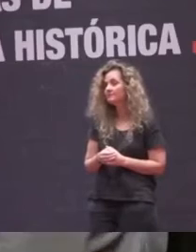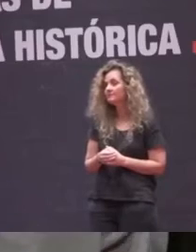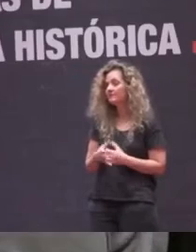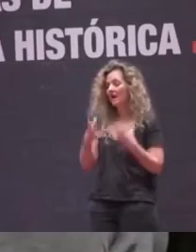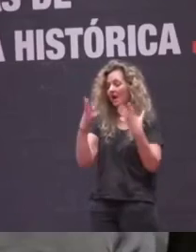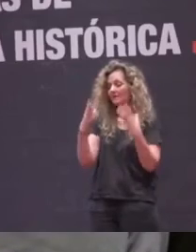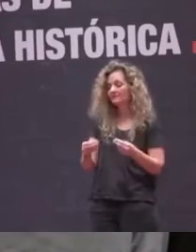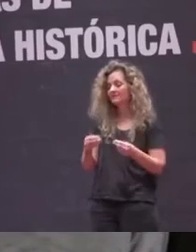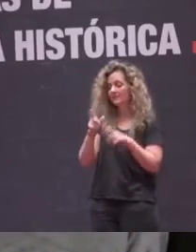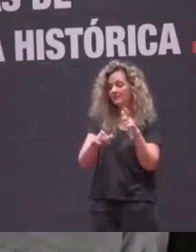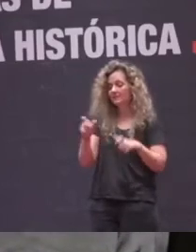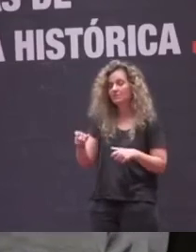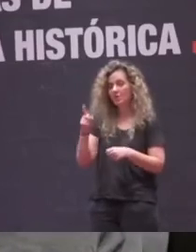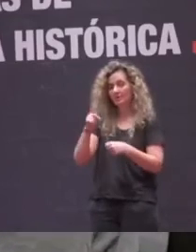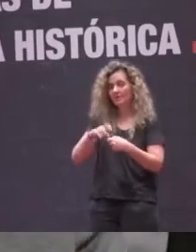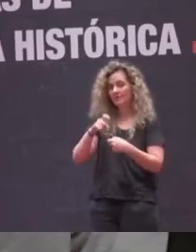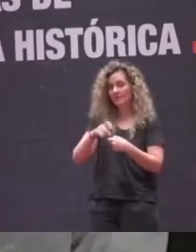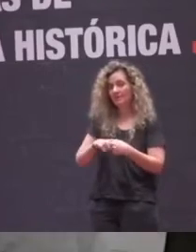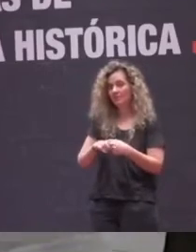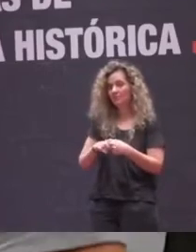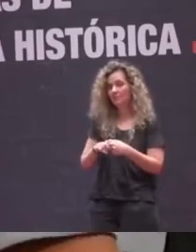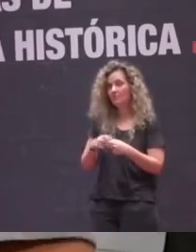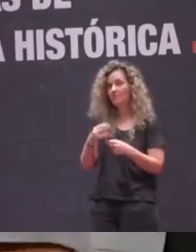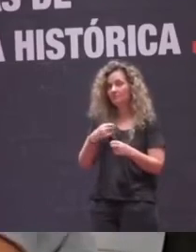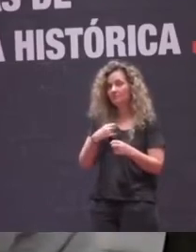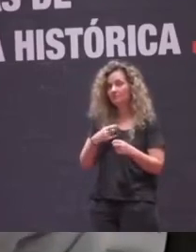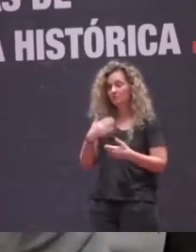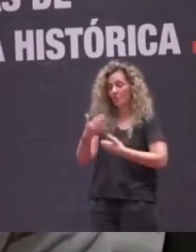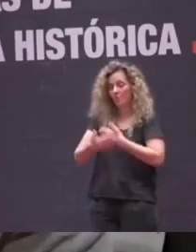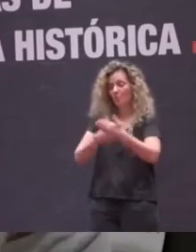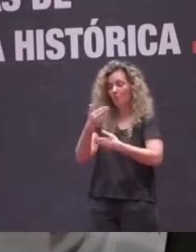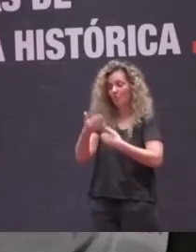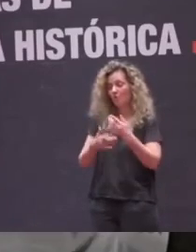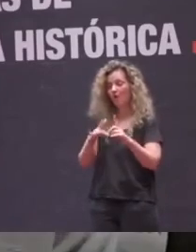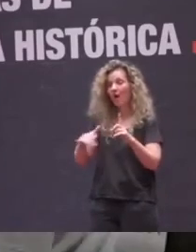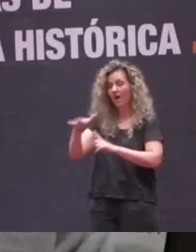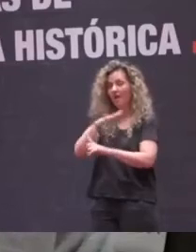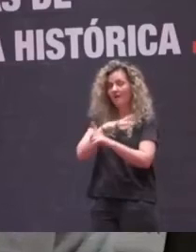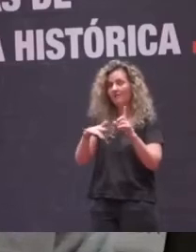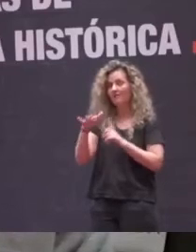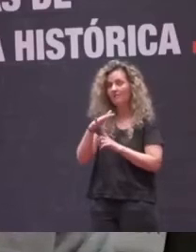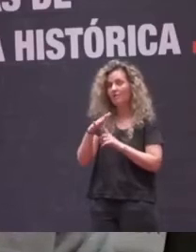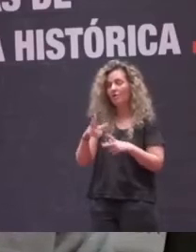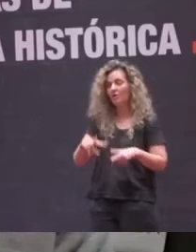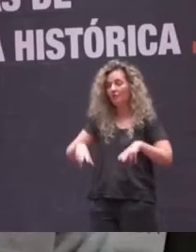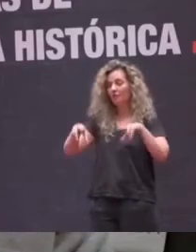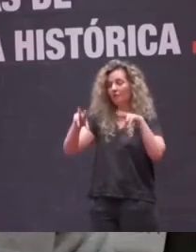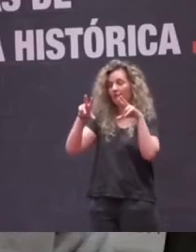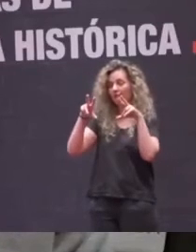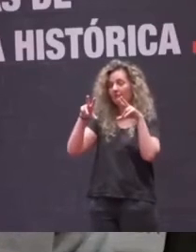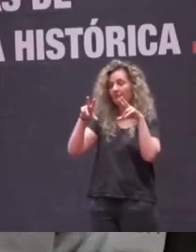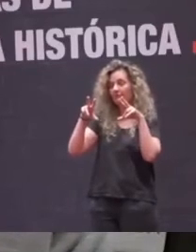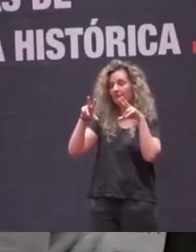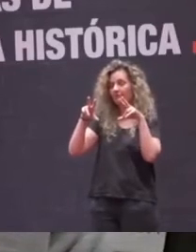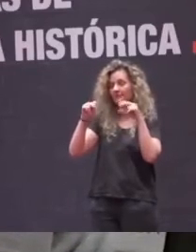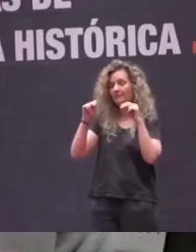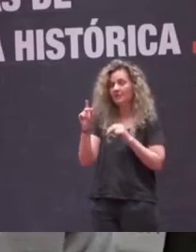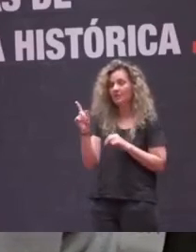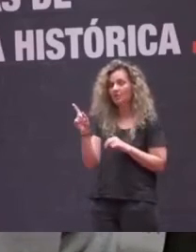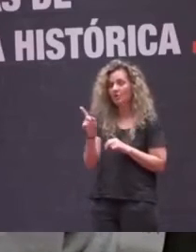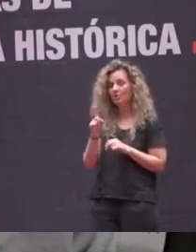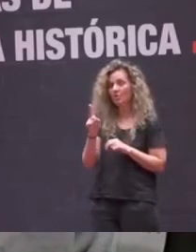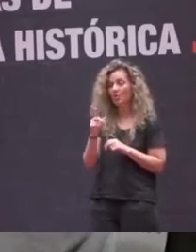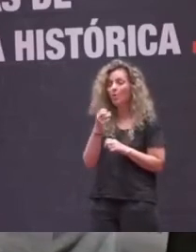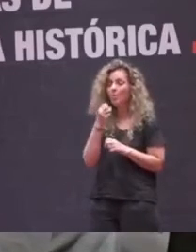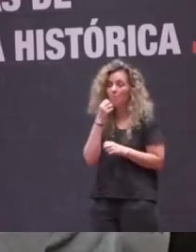multitud de xente que ten participado ao redor de todo este proceso que remata con, bueno, con esa